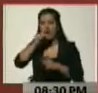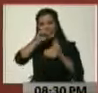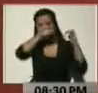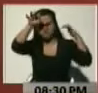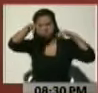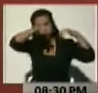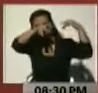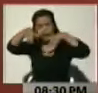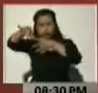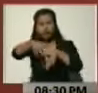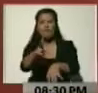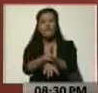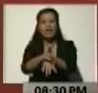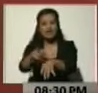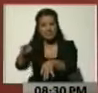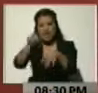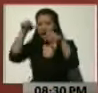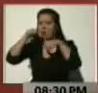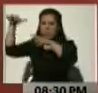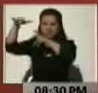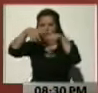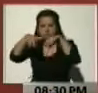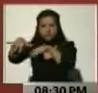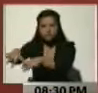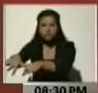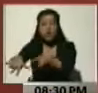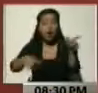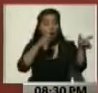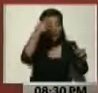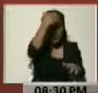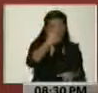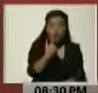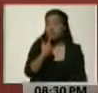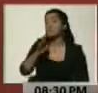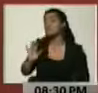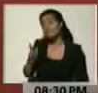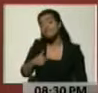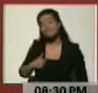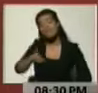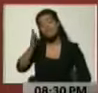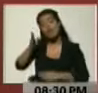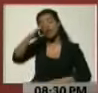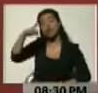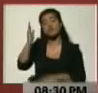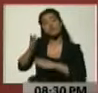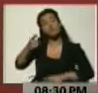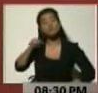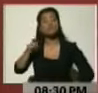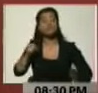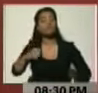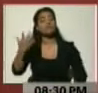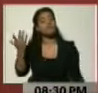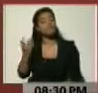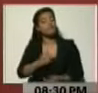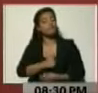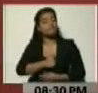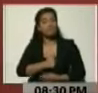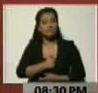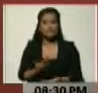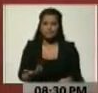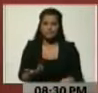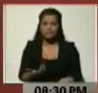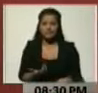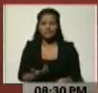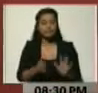Cuando el desastre de Vargas, dijo que eso era un castigo de Dios. Por cierto, la iglesia, yo la escucho por ahí, la iglesia no, perdón, la